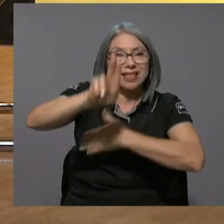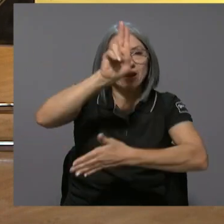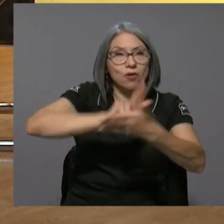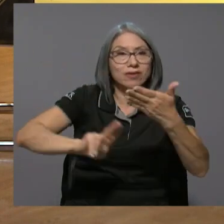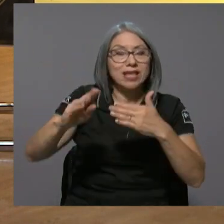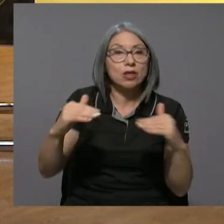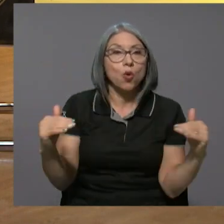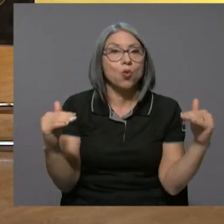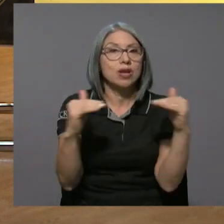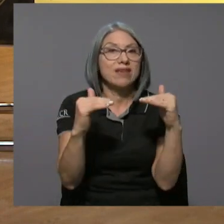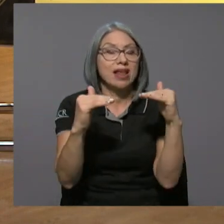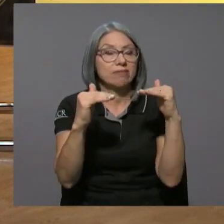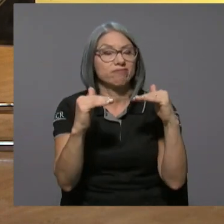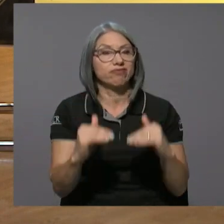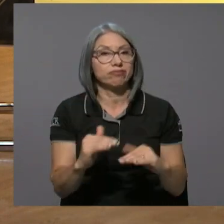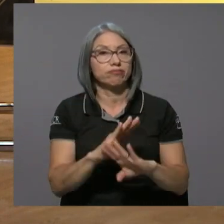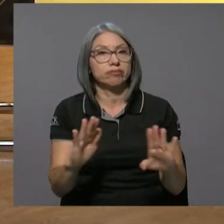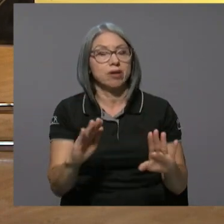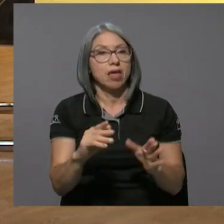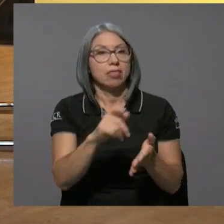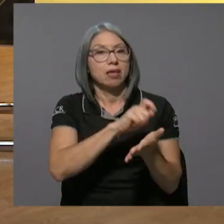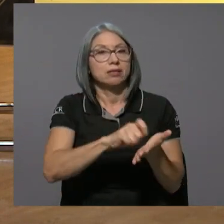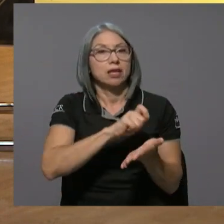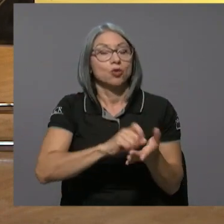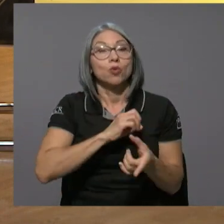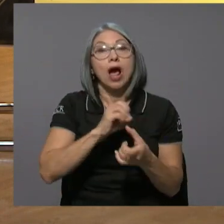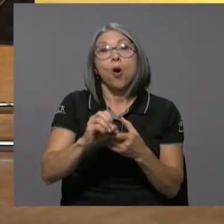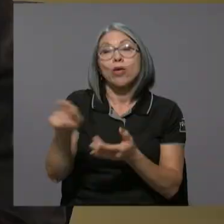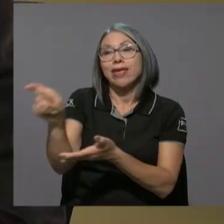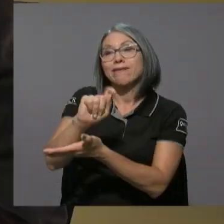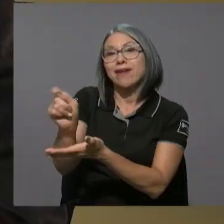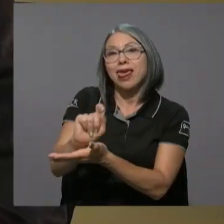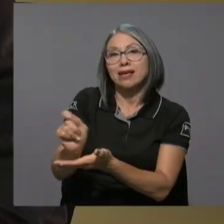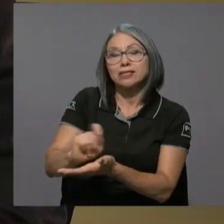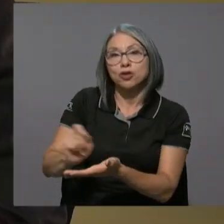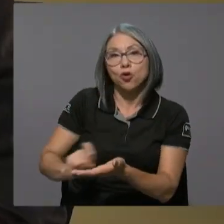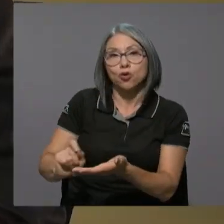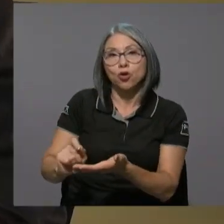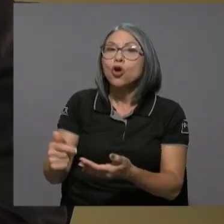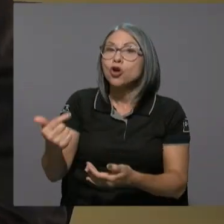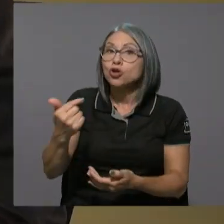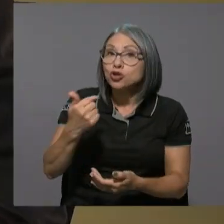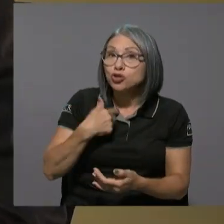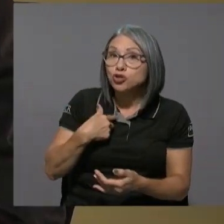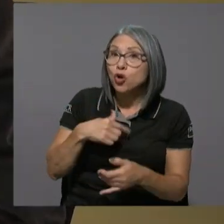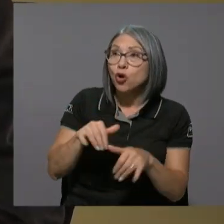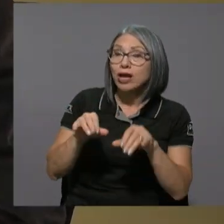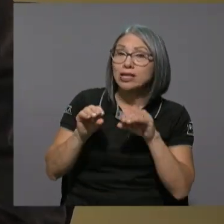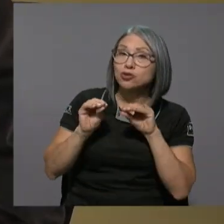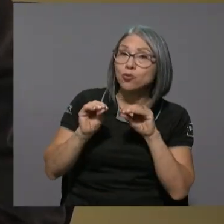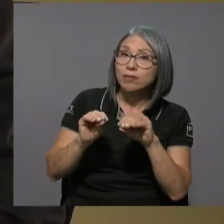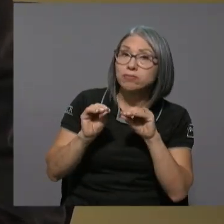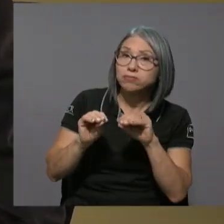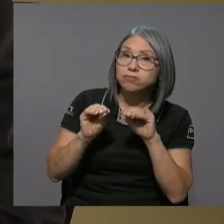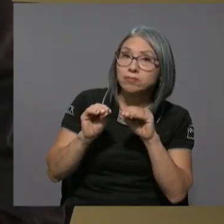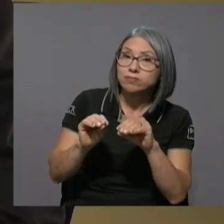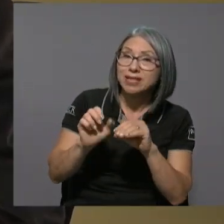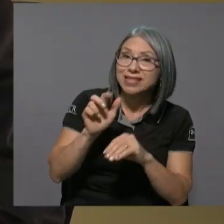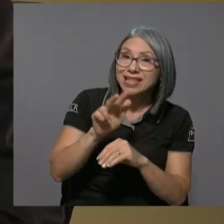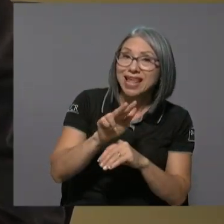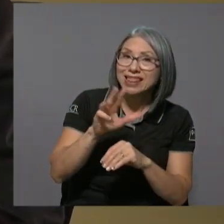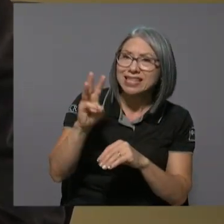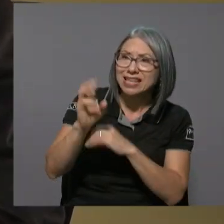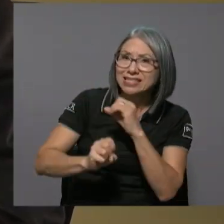ejemplo, de escritura o de redacción. Yo que estudié ahí 35 años, 36 años, lo pude ver